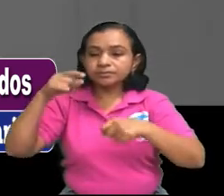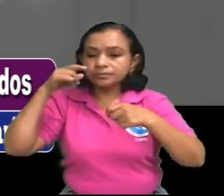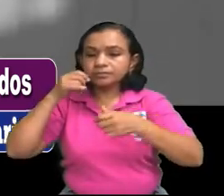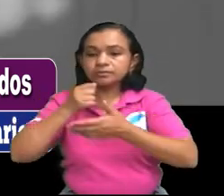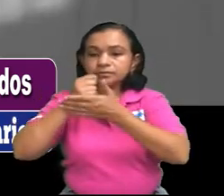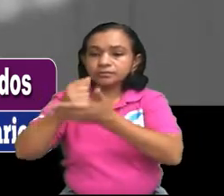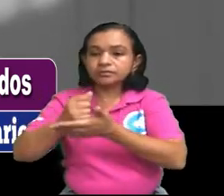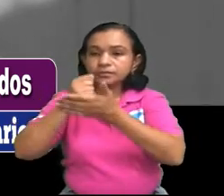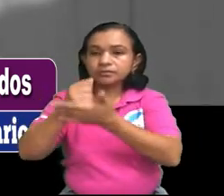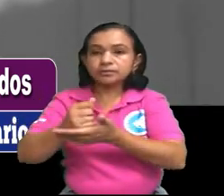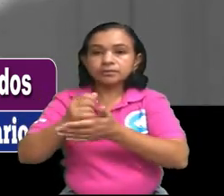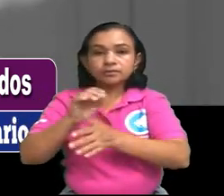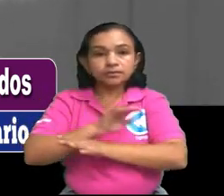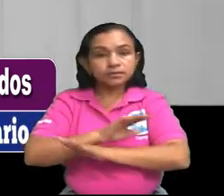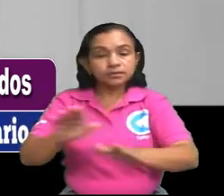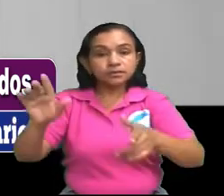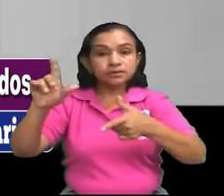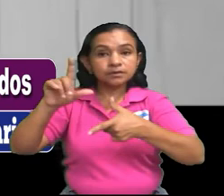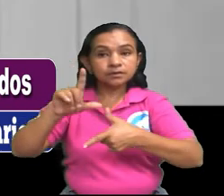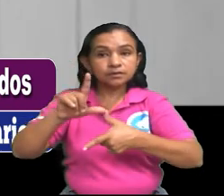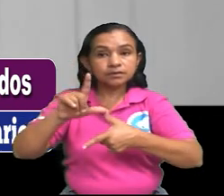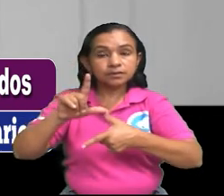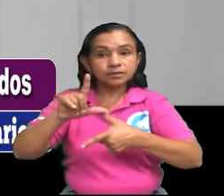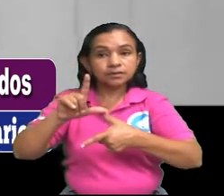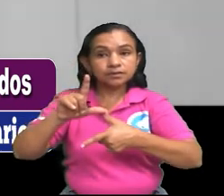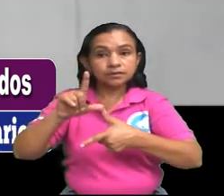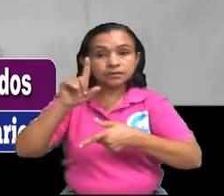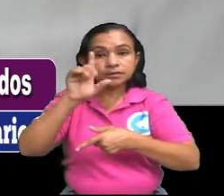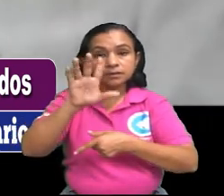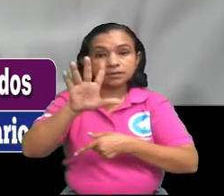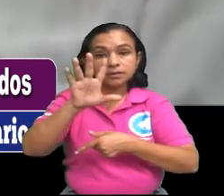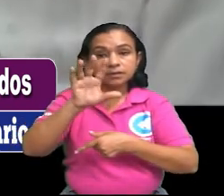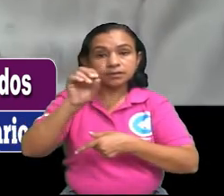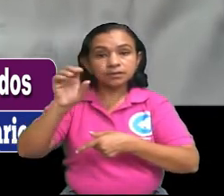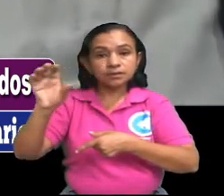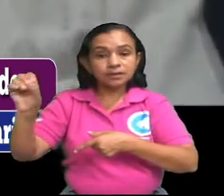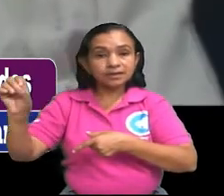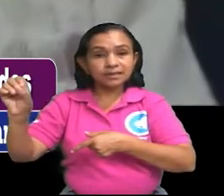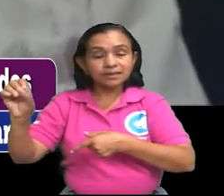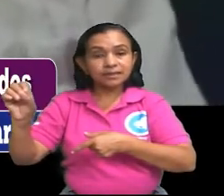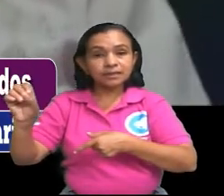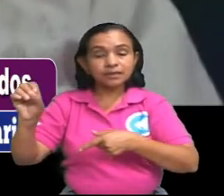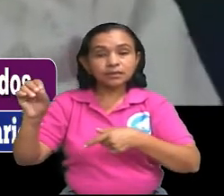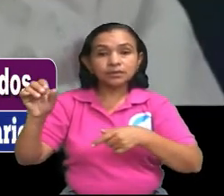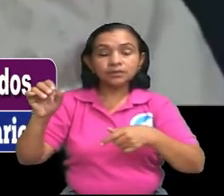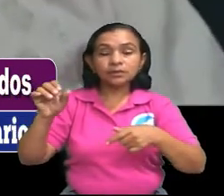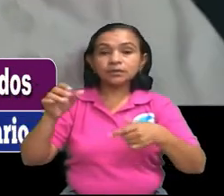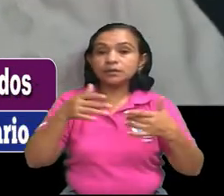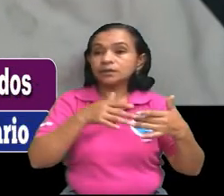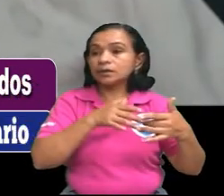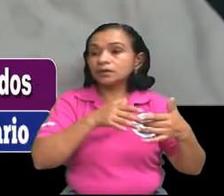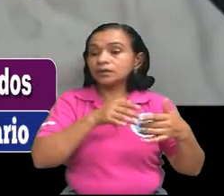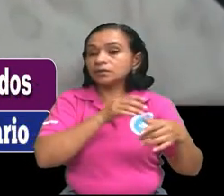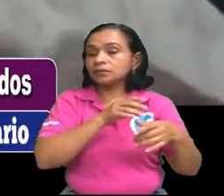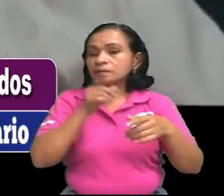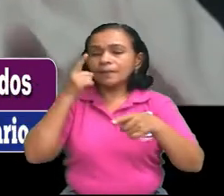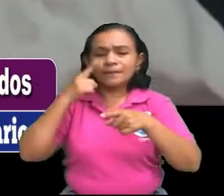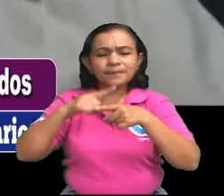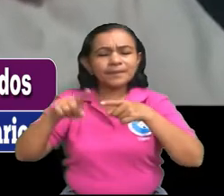regresaron de la ELAN, la Escuela Latinoamericana de Medicina, 500 haitianos que estaban becados estudiando medicina sin